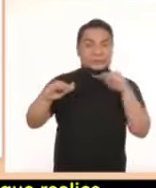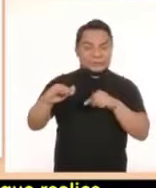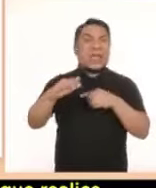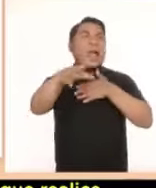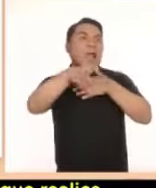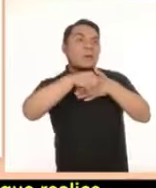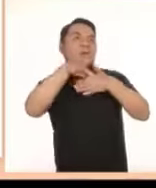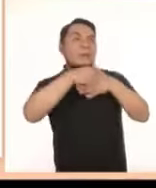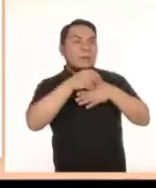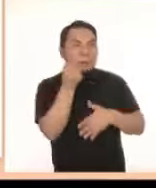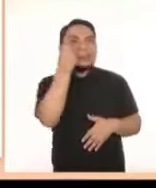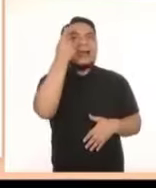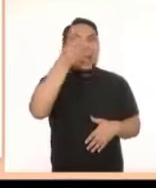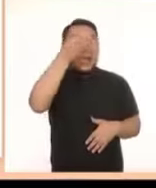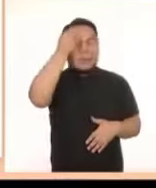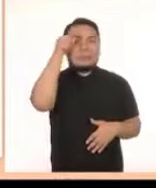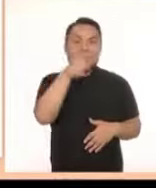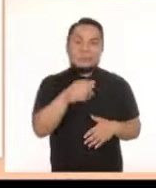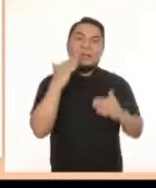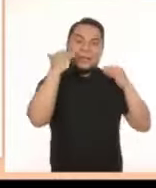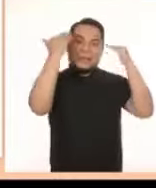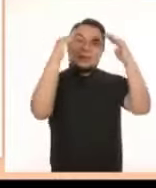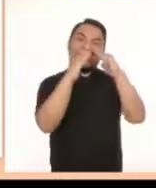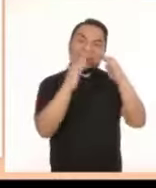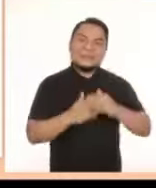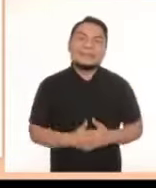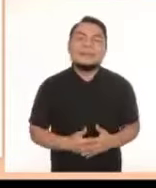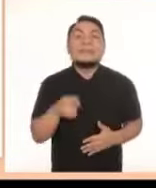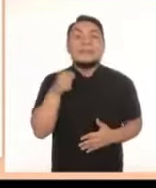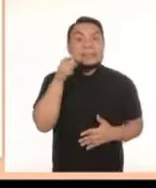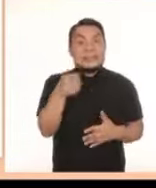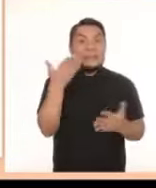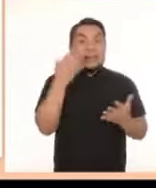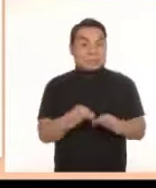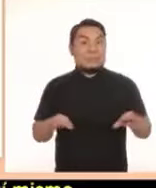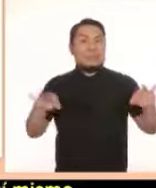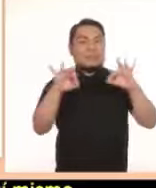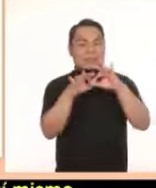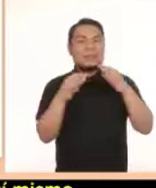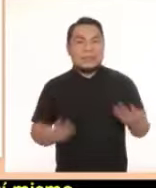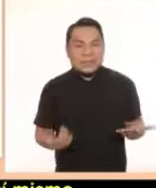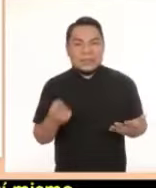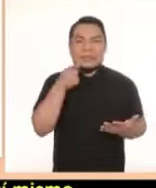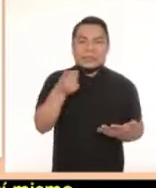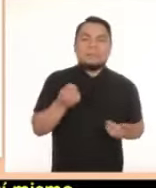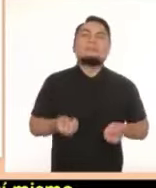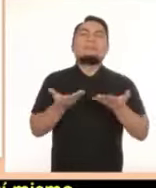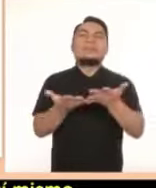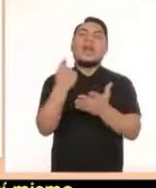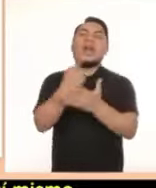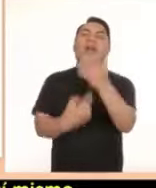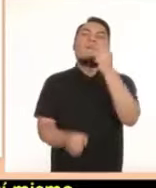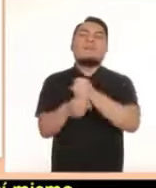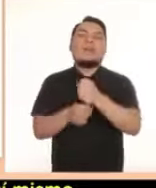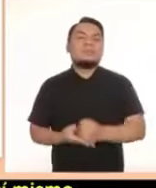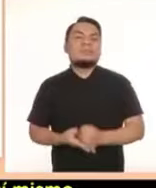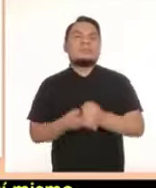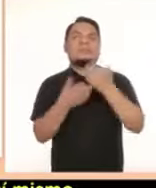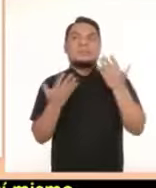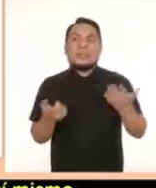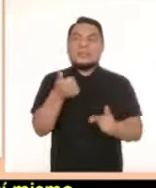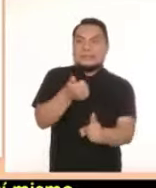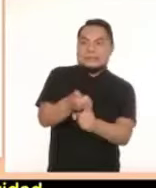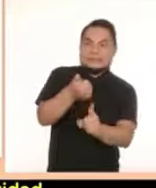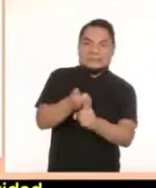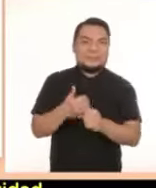las acciones que realice el adulto en el hogar, siendo esto muy importante para establecer confianza y seguridad en sí